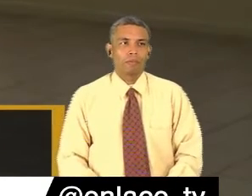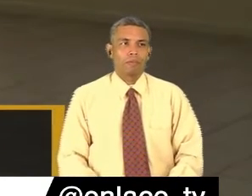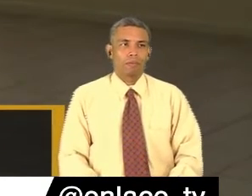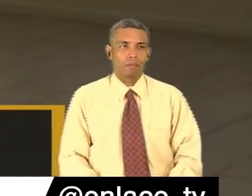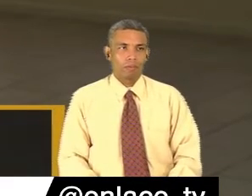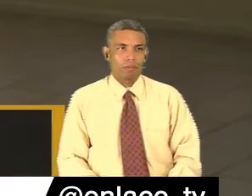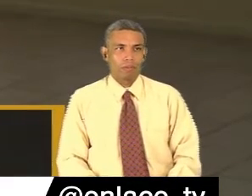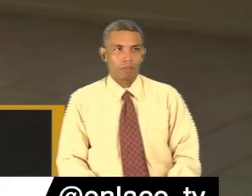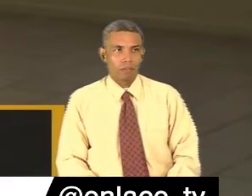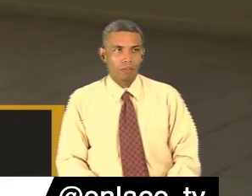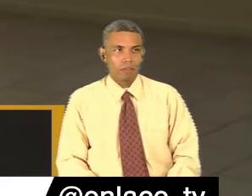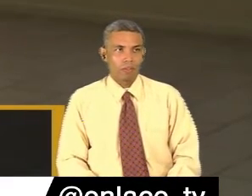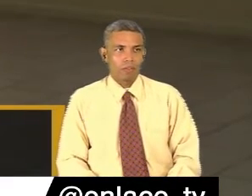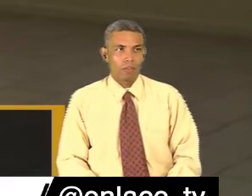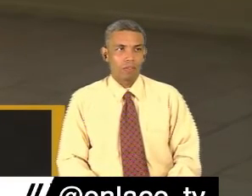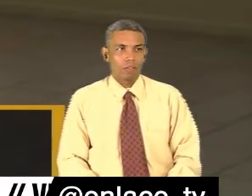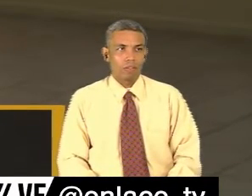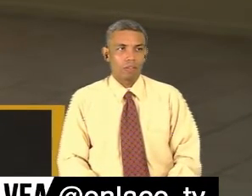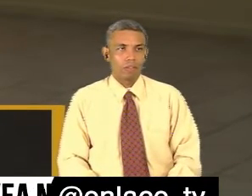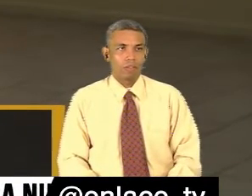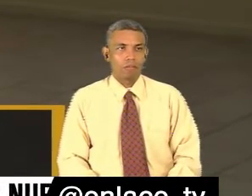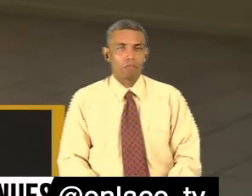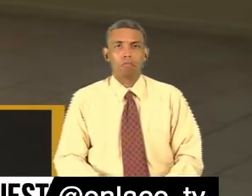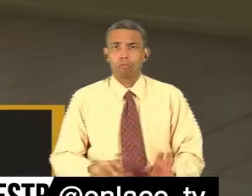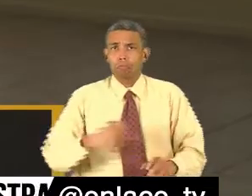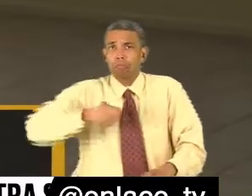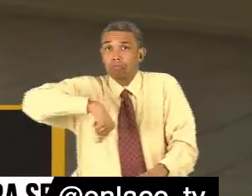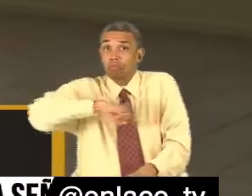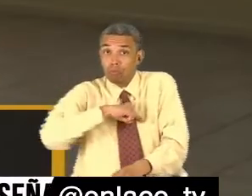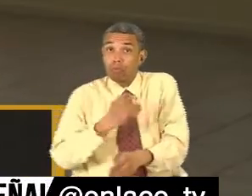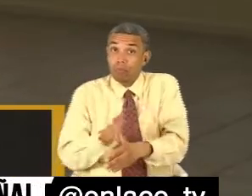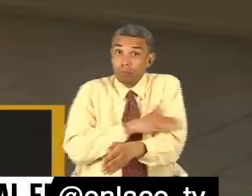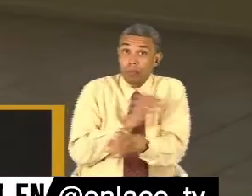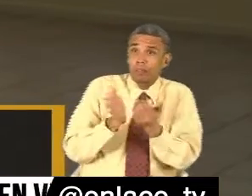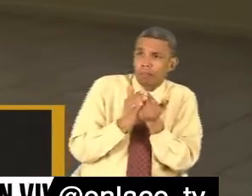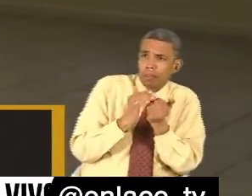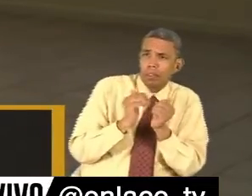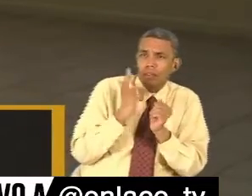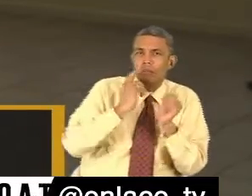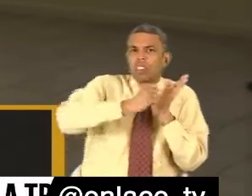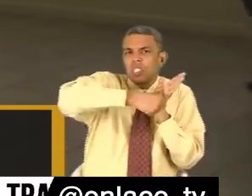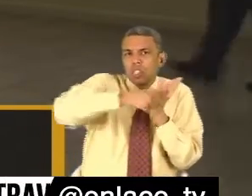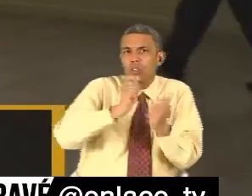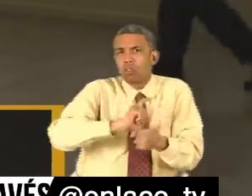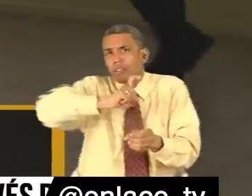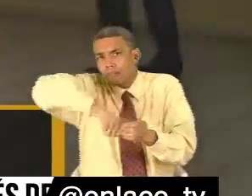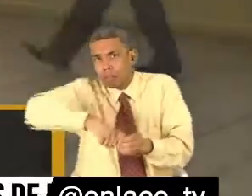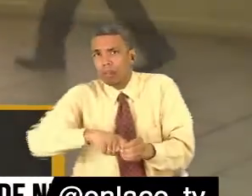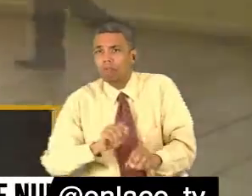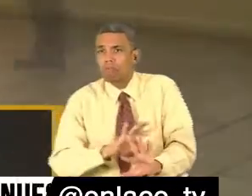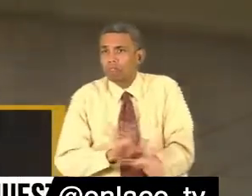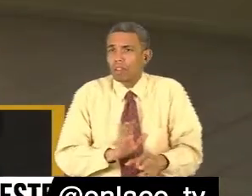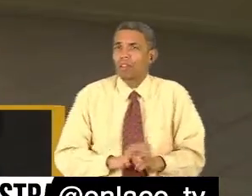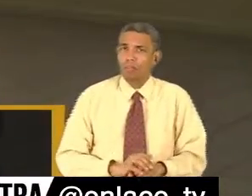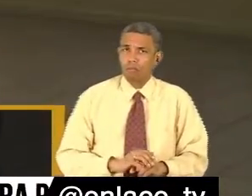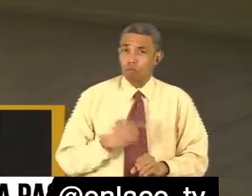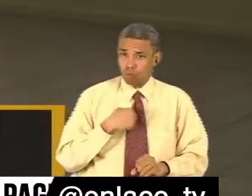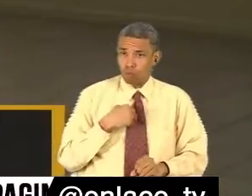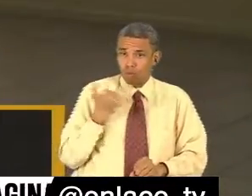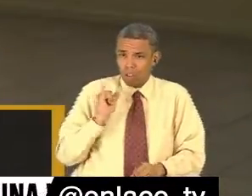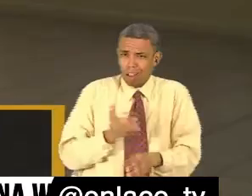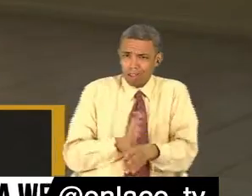lo que nos ordenaron de la alcaldía, escribir la cédula con documentación y todo, y entonces ahora no aparecemos inscritos. Entonces, que